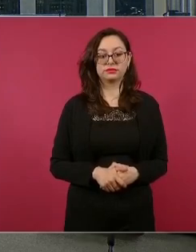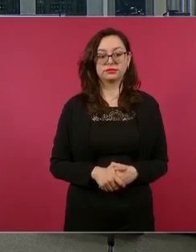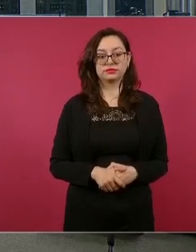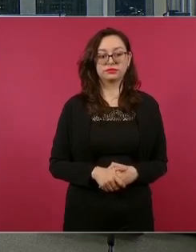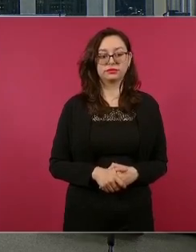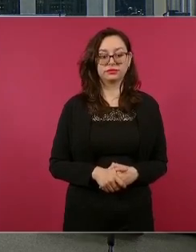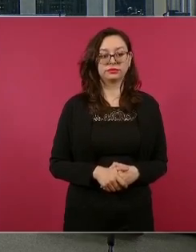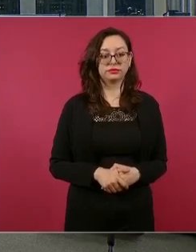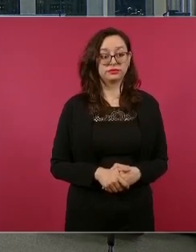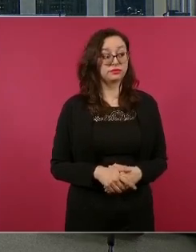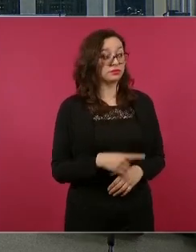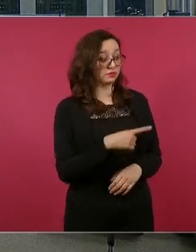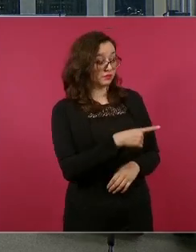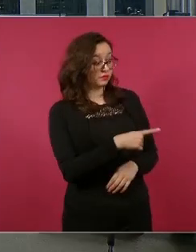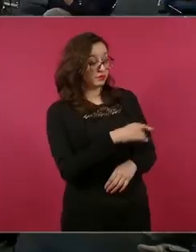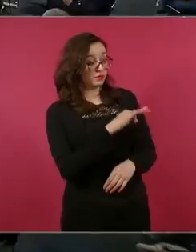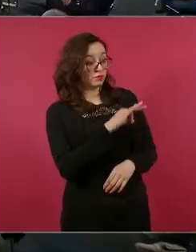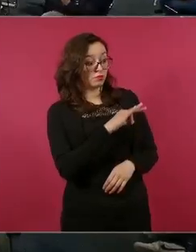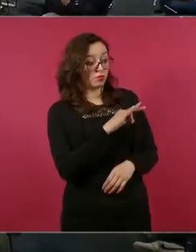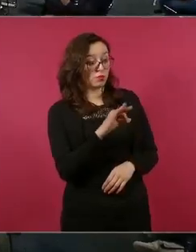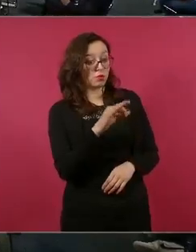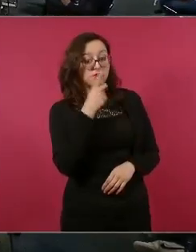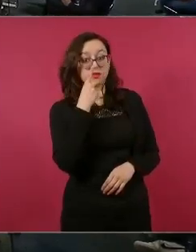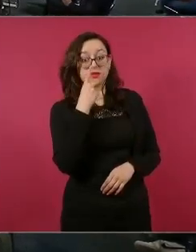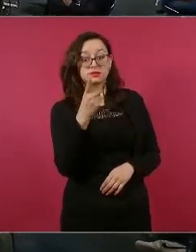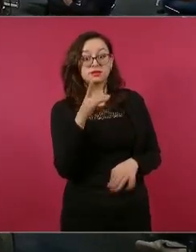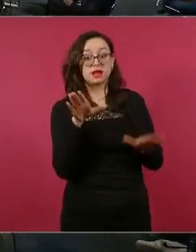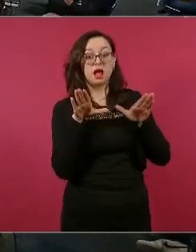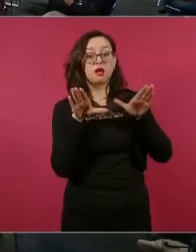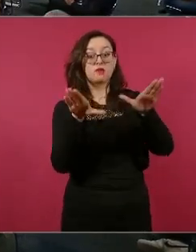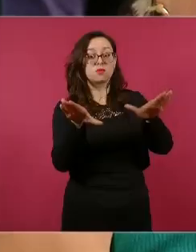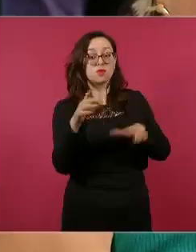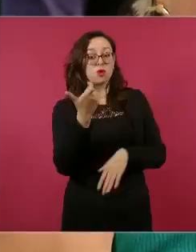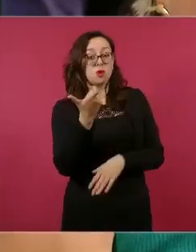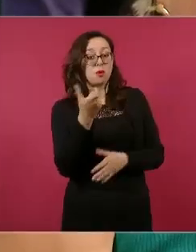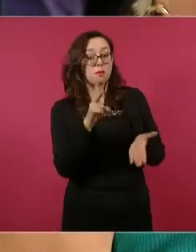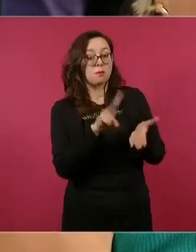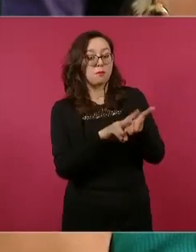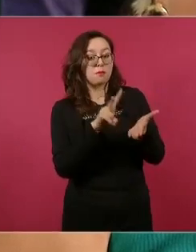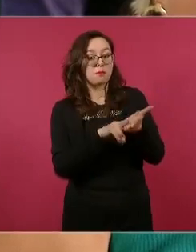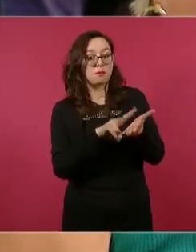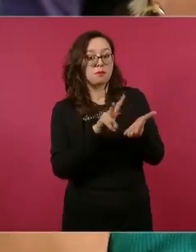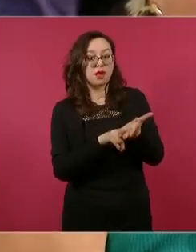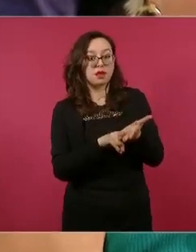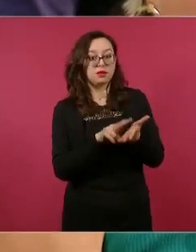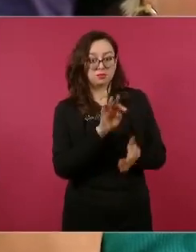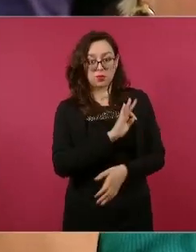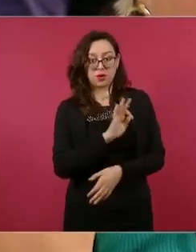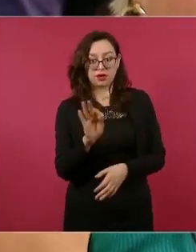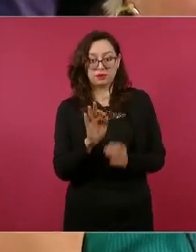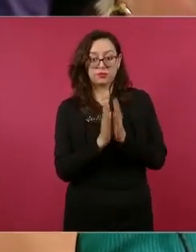tener? Lo pueden, lo de los costos de los aviones y la operación, ¿sí?